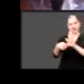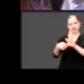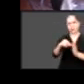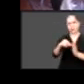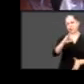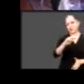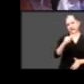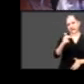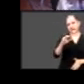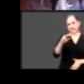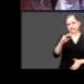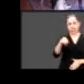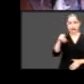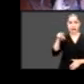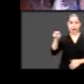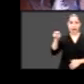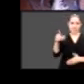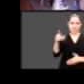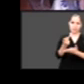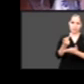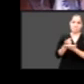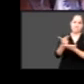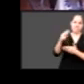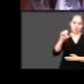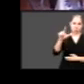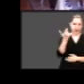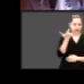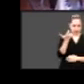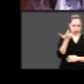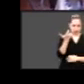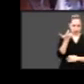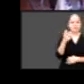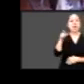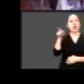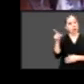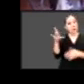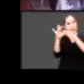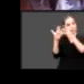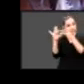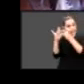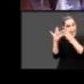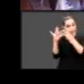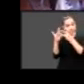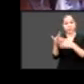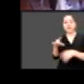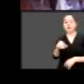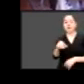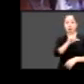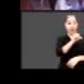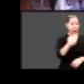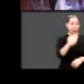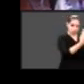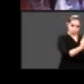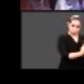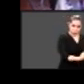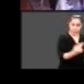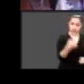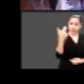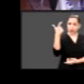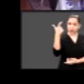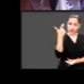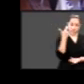y él identifica que las inversiones en los primeros años de vida son las que generan mucho mayor